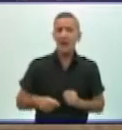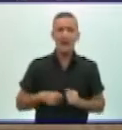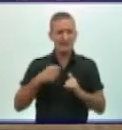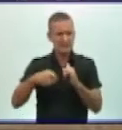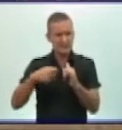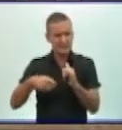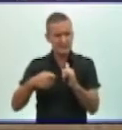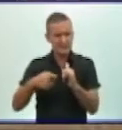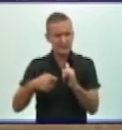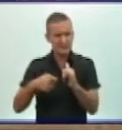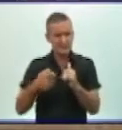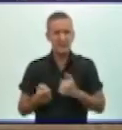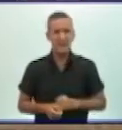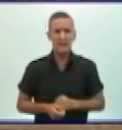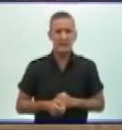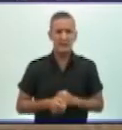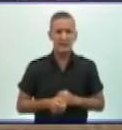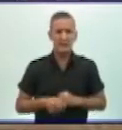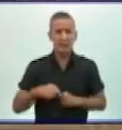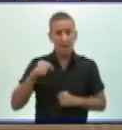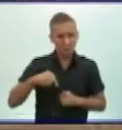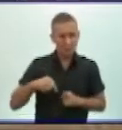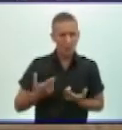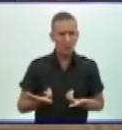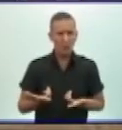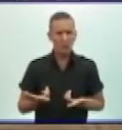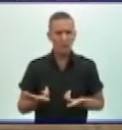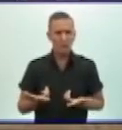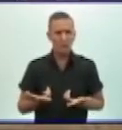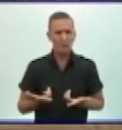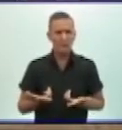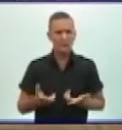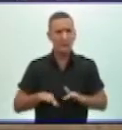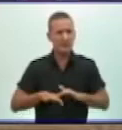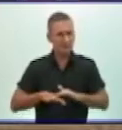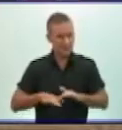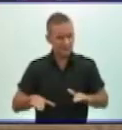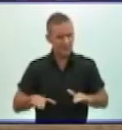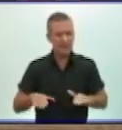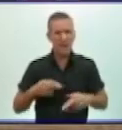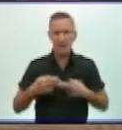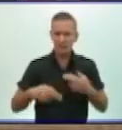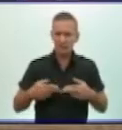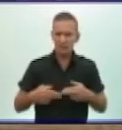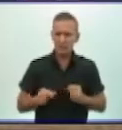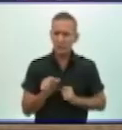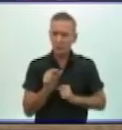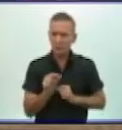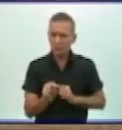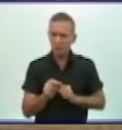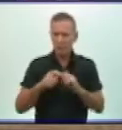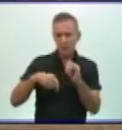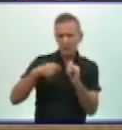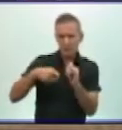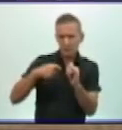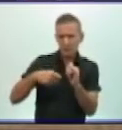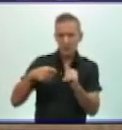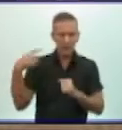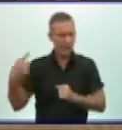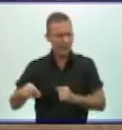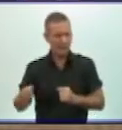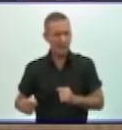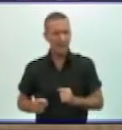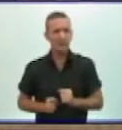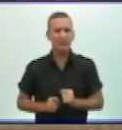tratemos en el programa. En el caso de hoy, pues ya se están encargando de realizar una pequeña dramatización, un pequeño ejercicio, donde